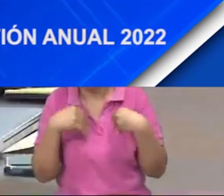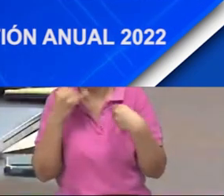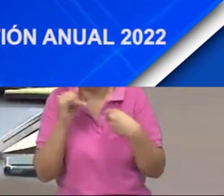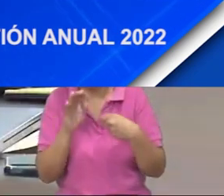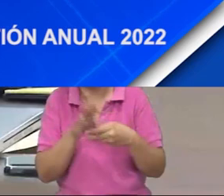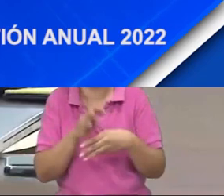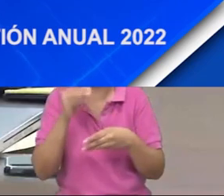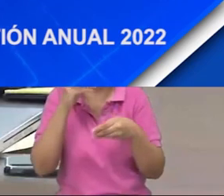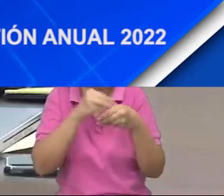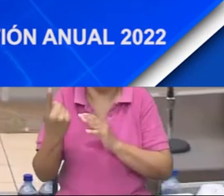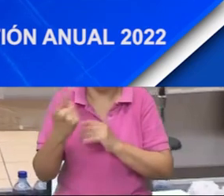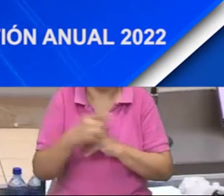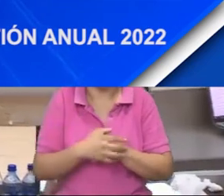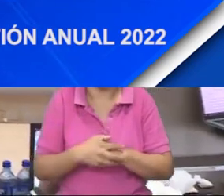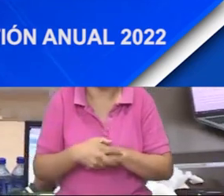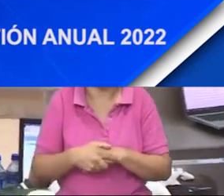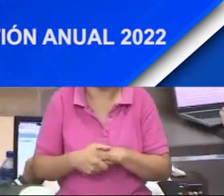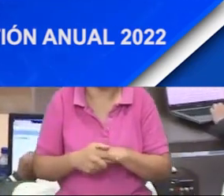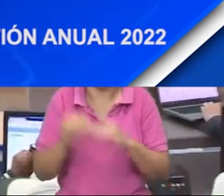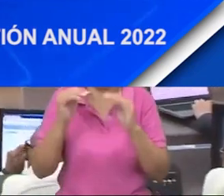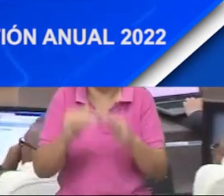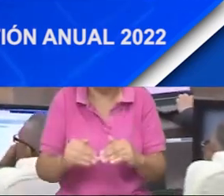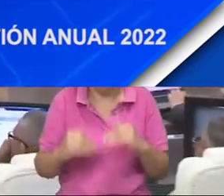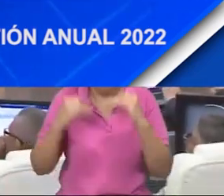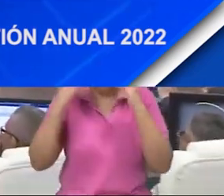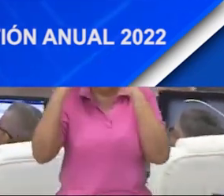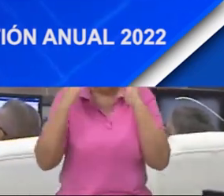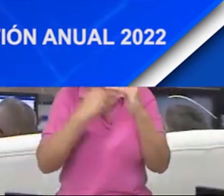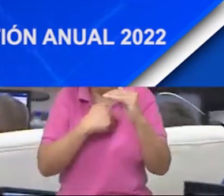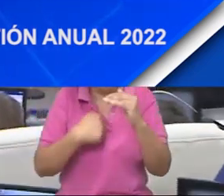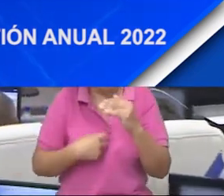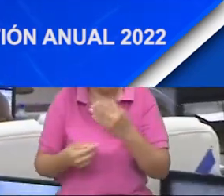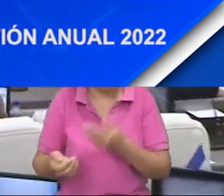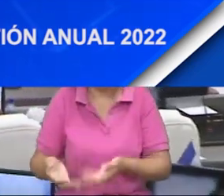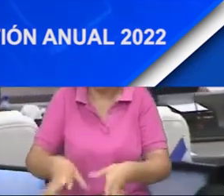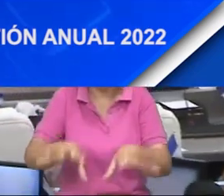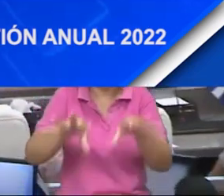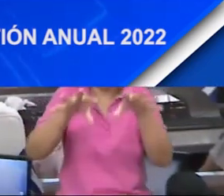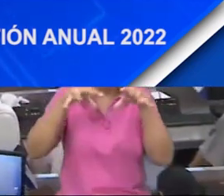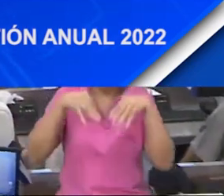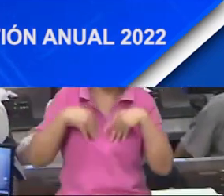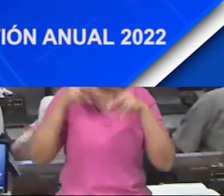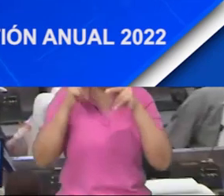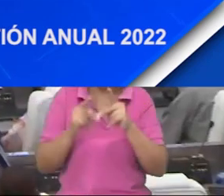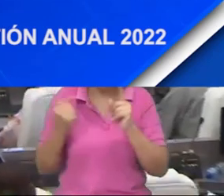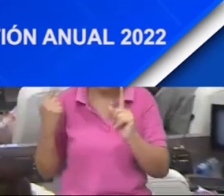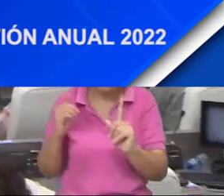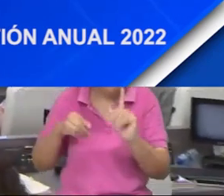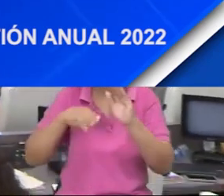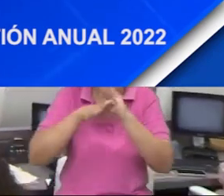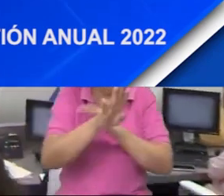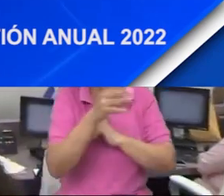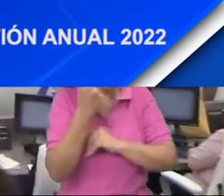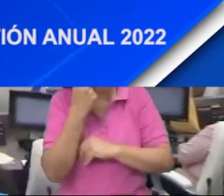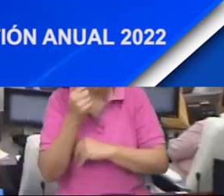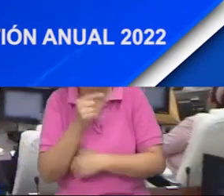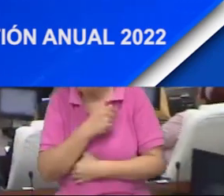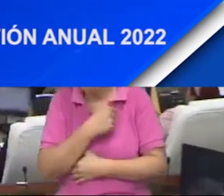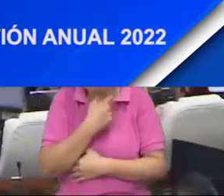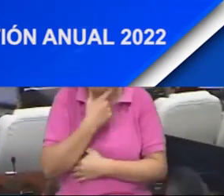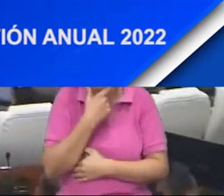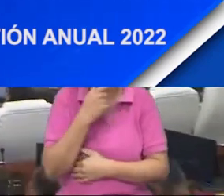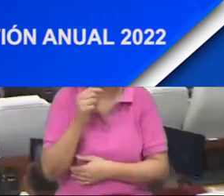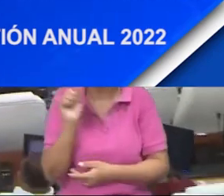nuevas operaciones. El fortalecimiento en la confianza de los agentes económicos en